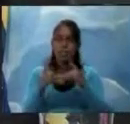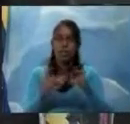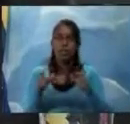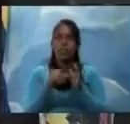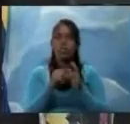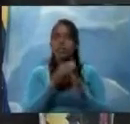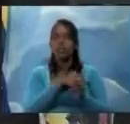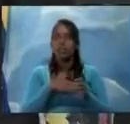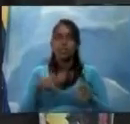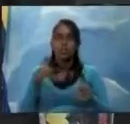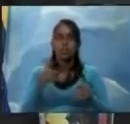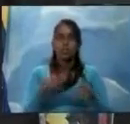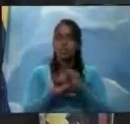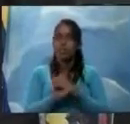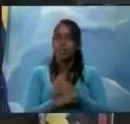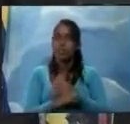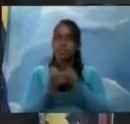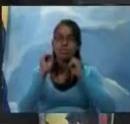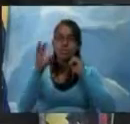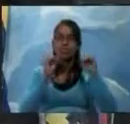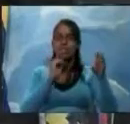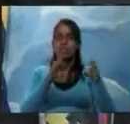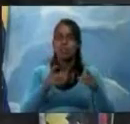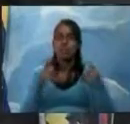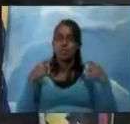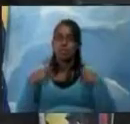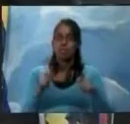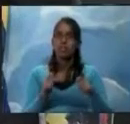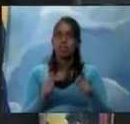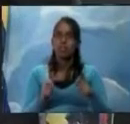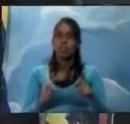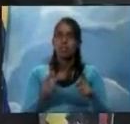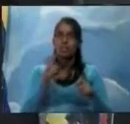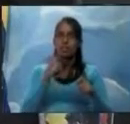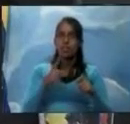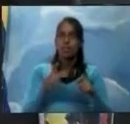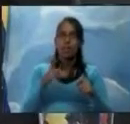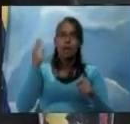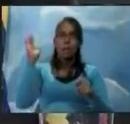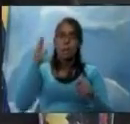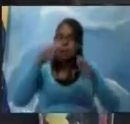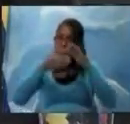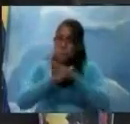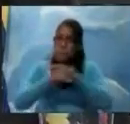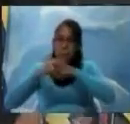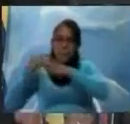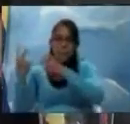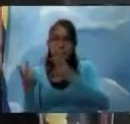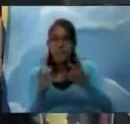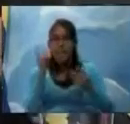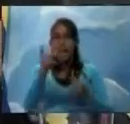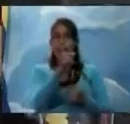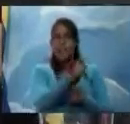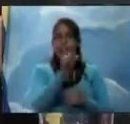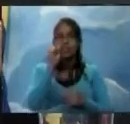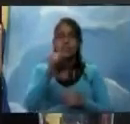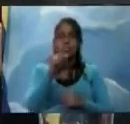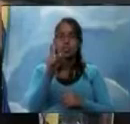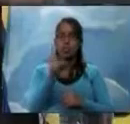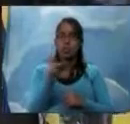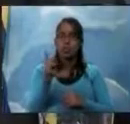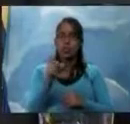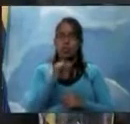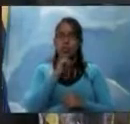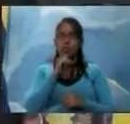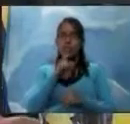que usted vaya, hermano, reparta un tratado. Diga, ven, invite a la gente. Si usted no